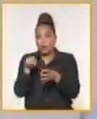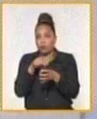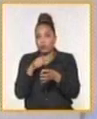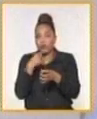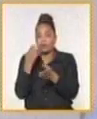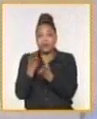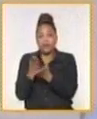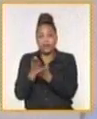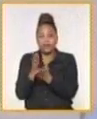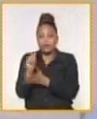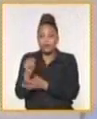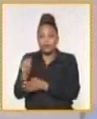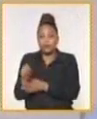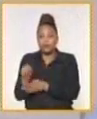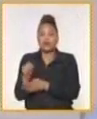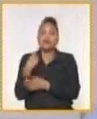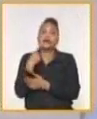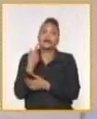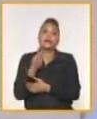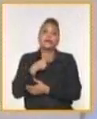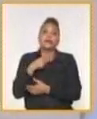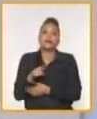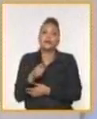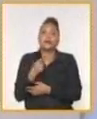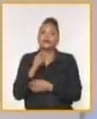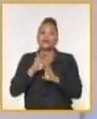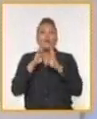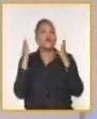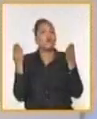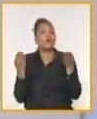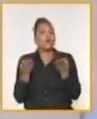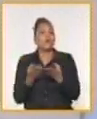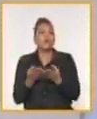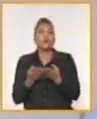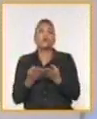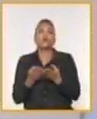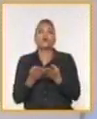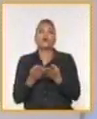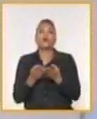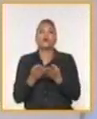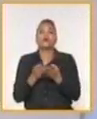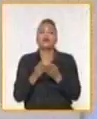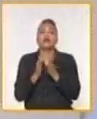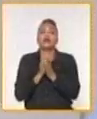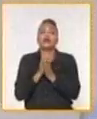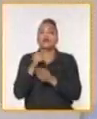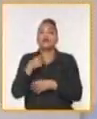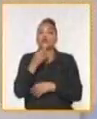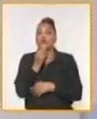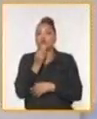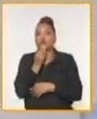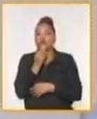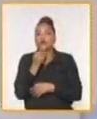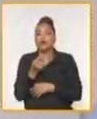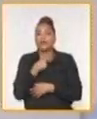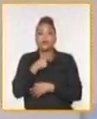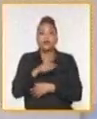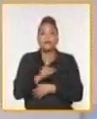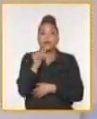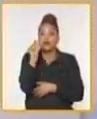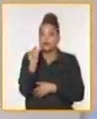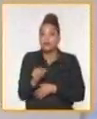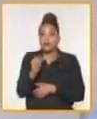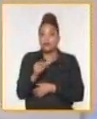estudiosos de la Torah, de toda la religiosidad judía. Todo hombre que se dedica a